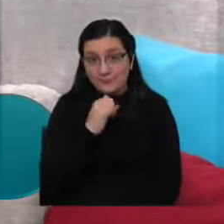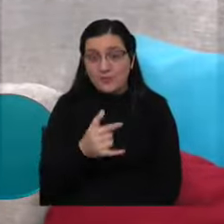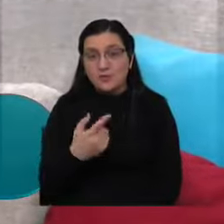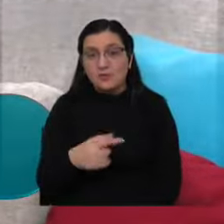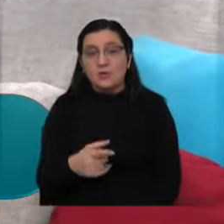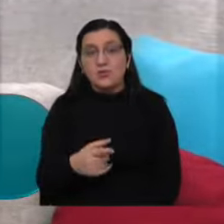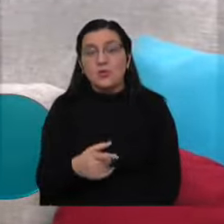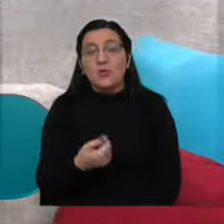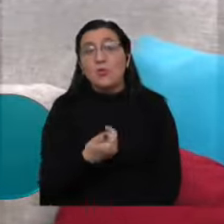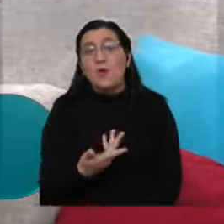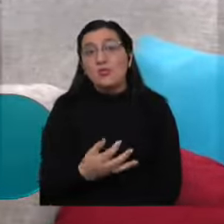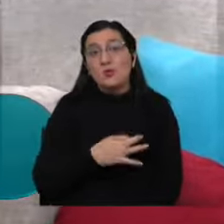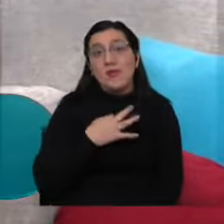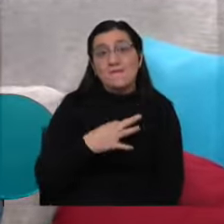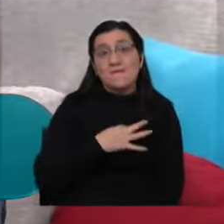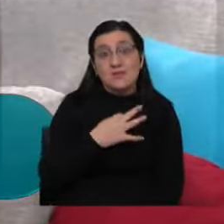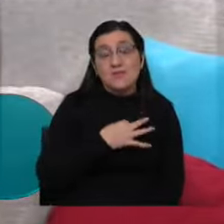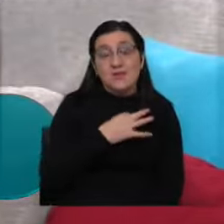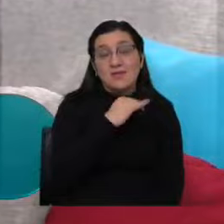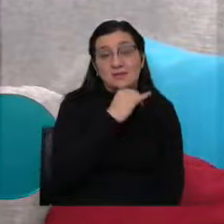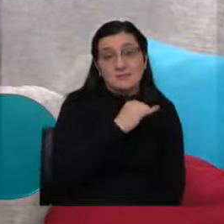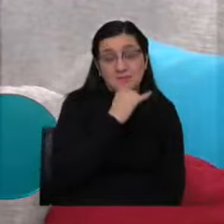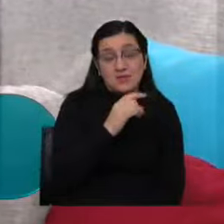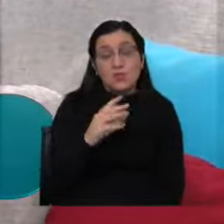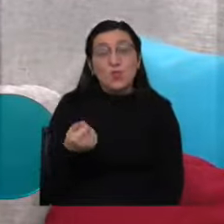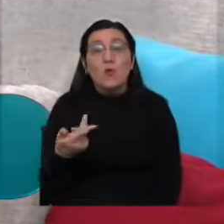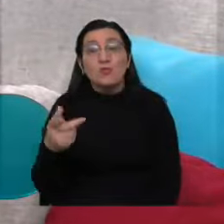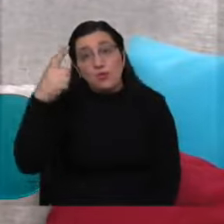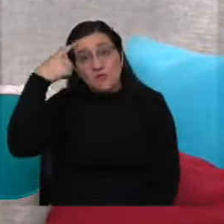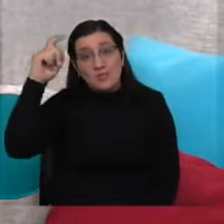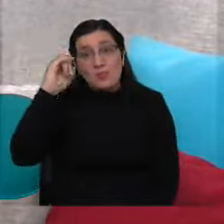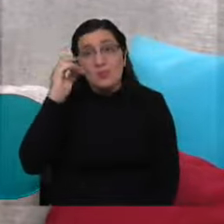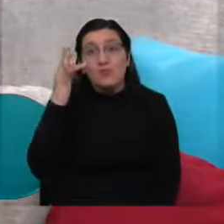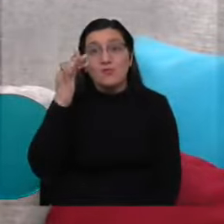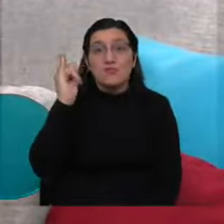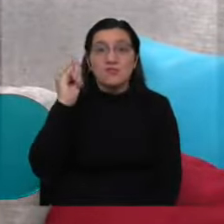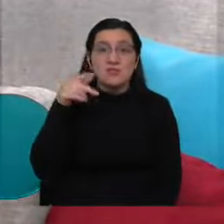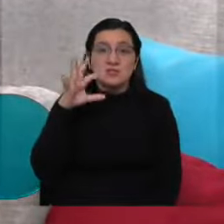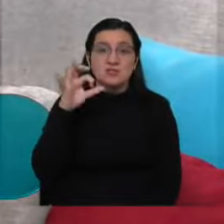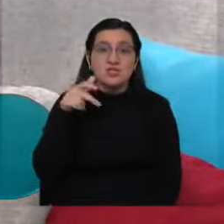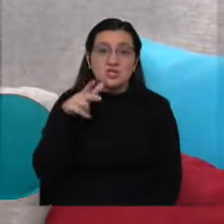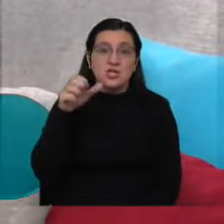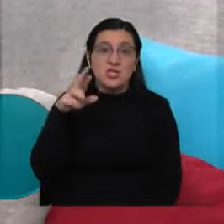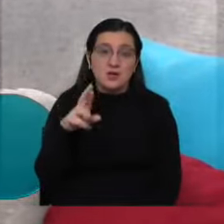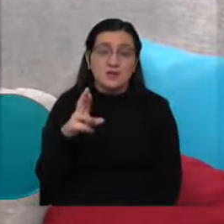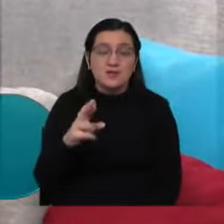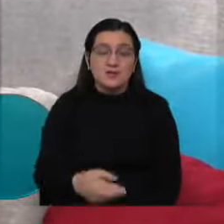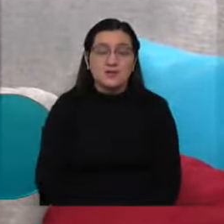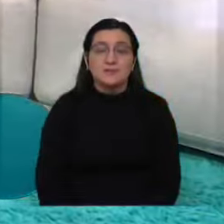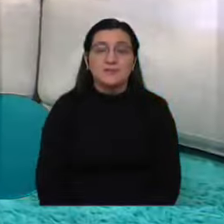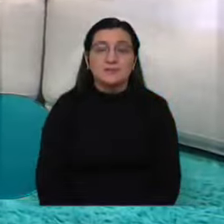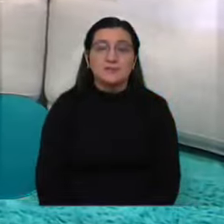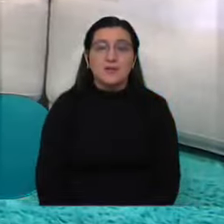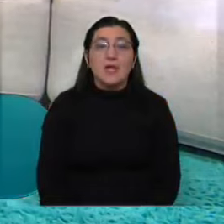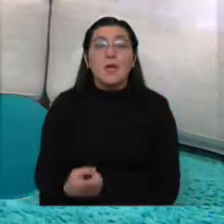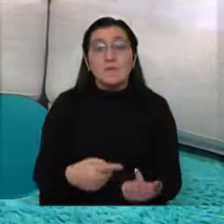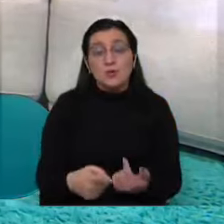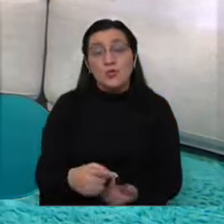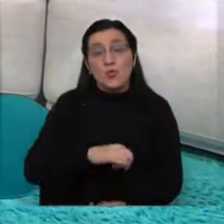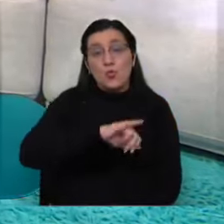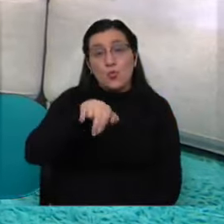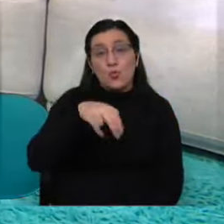Cuánto es la vida de Juan y cuánto es lo novelado que le pone Fisher Y entonces ahí bueno cuando lo toma como parodia para c y empieza ahí todo el escándalo pero una autora que de